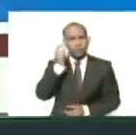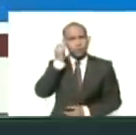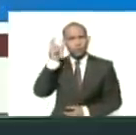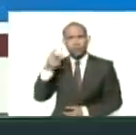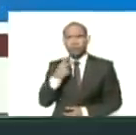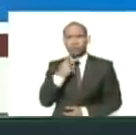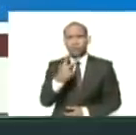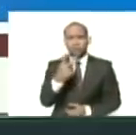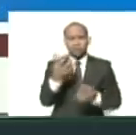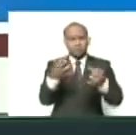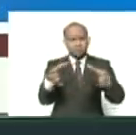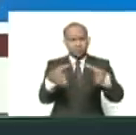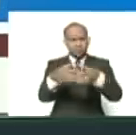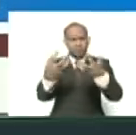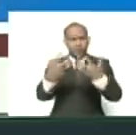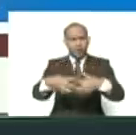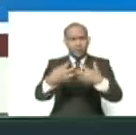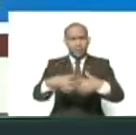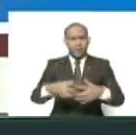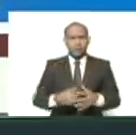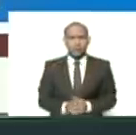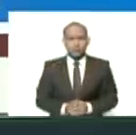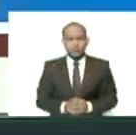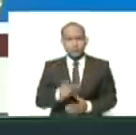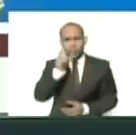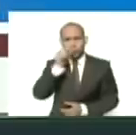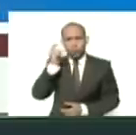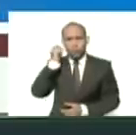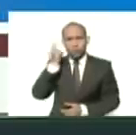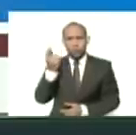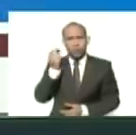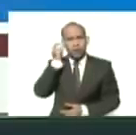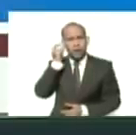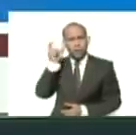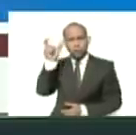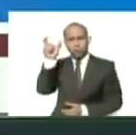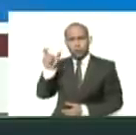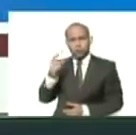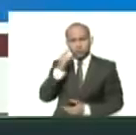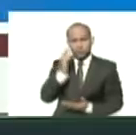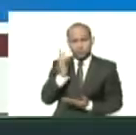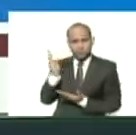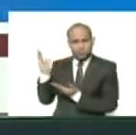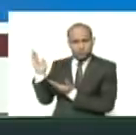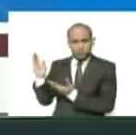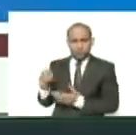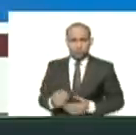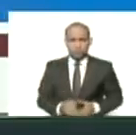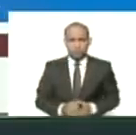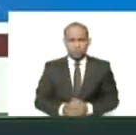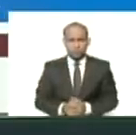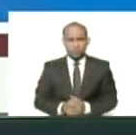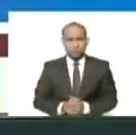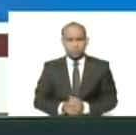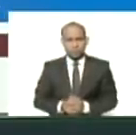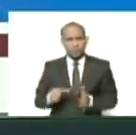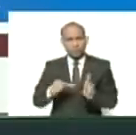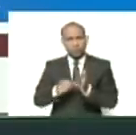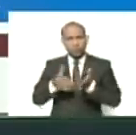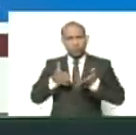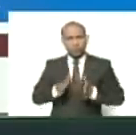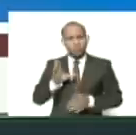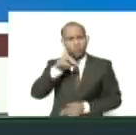los empresarios y empresarias. Se trata de Marien Jean Costa, nacida